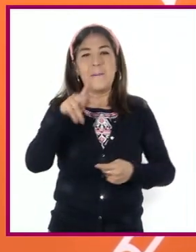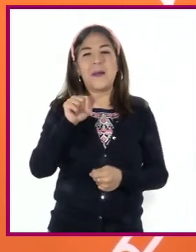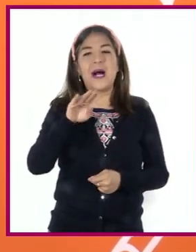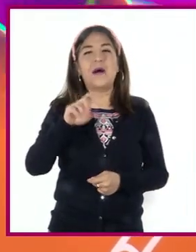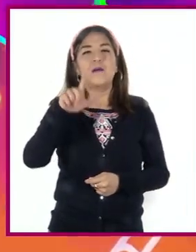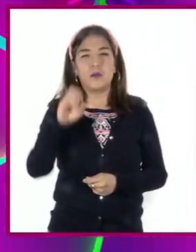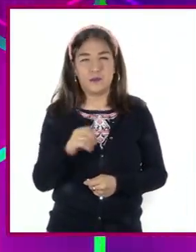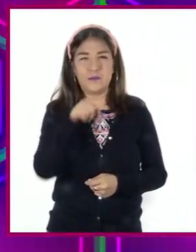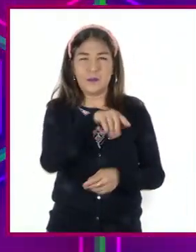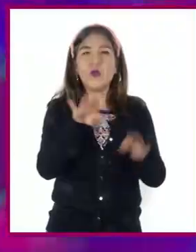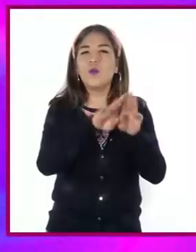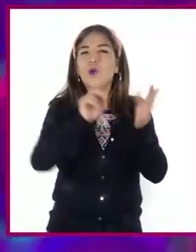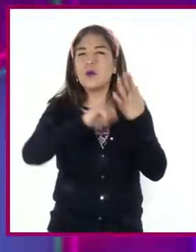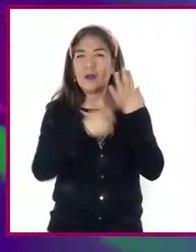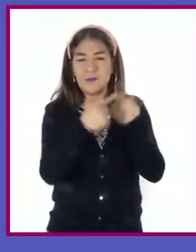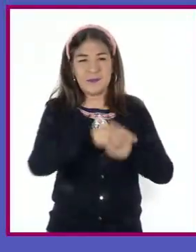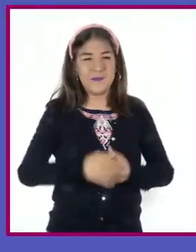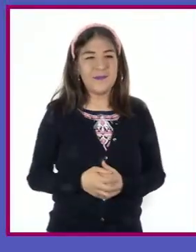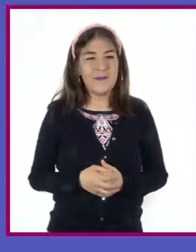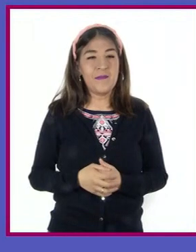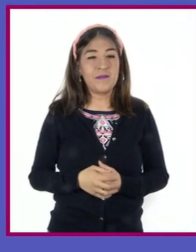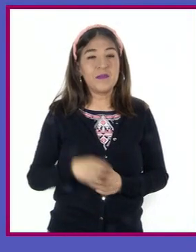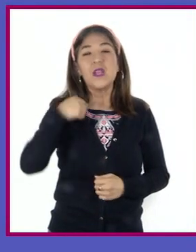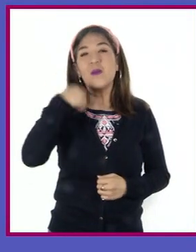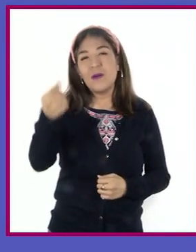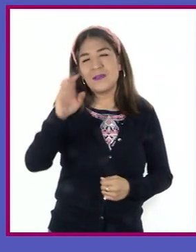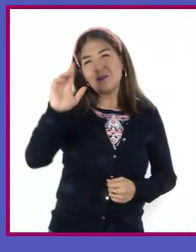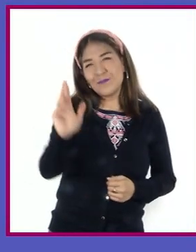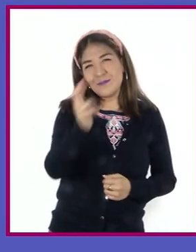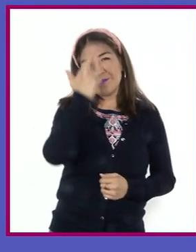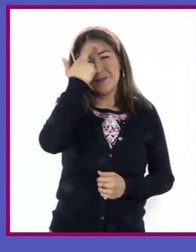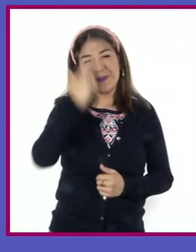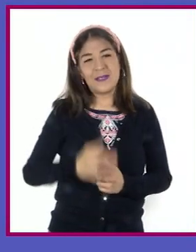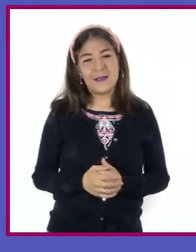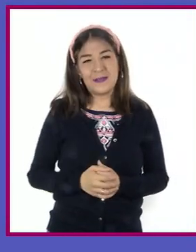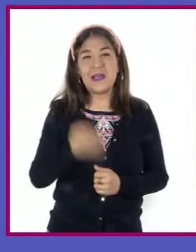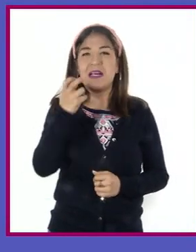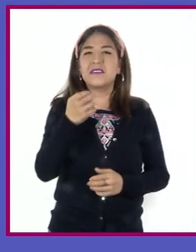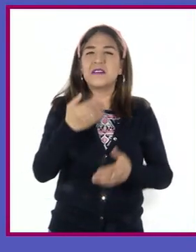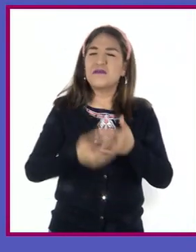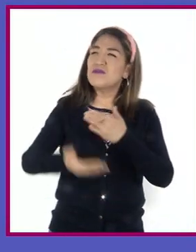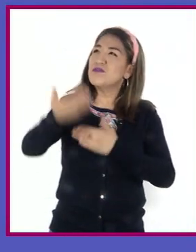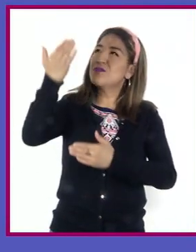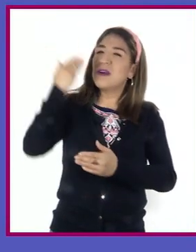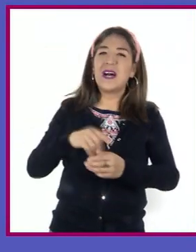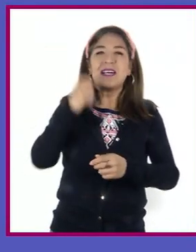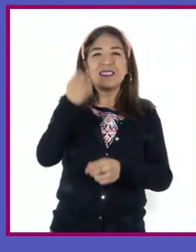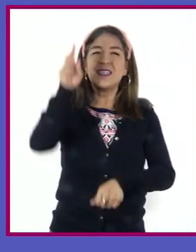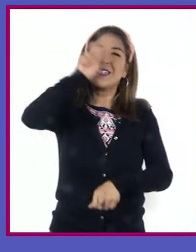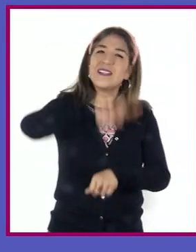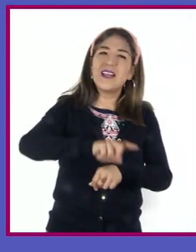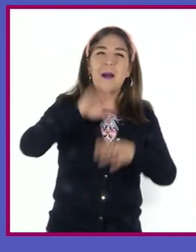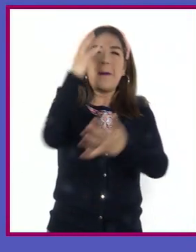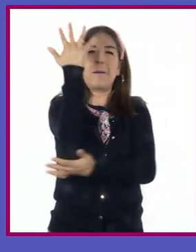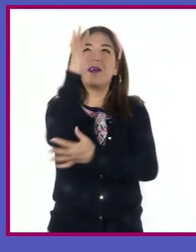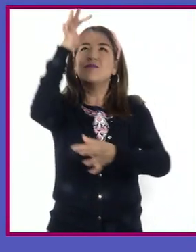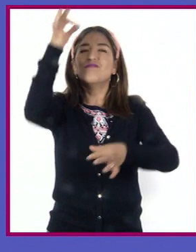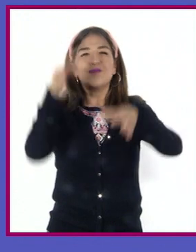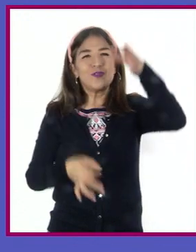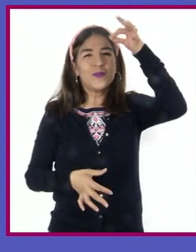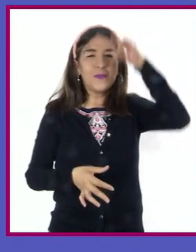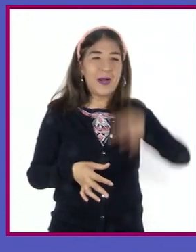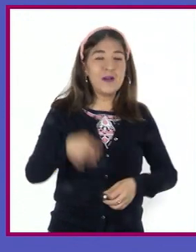muy bien qué figura está utilizando. Por eso lo tituló a su poema Hipérbole del